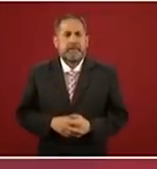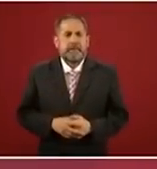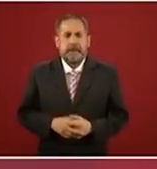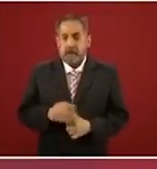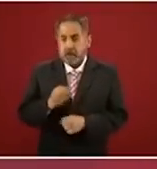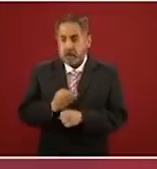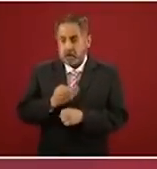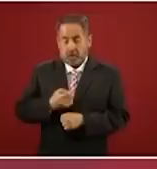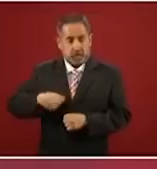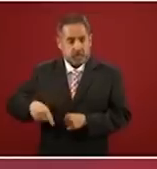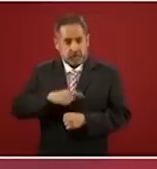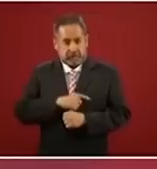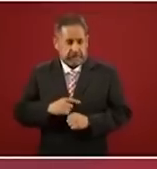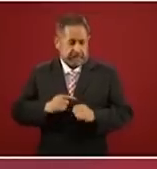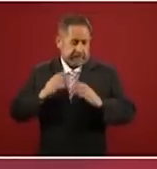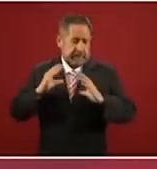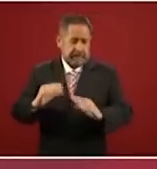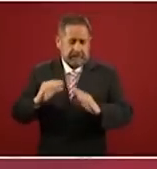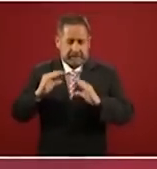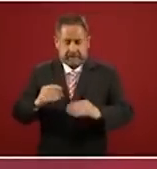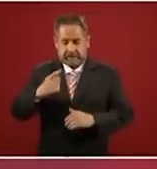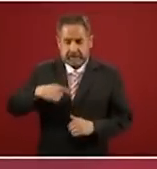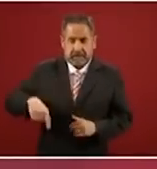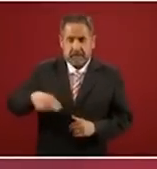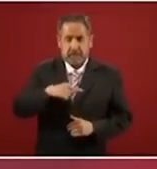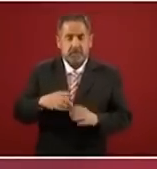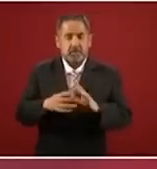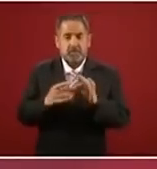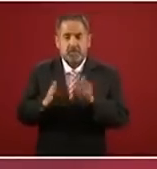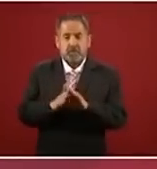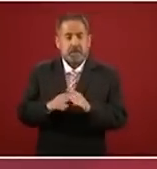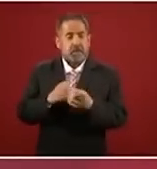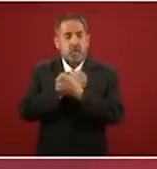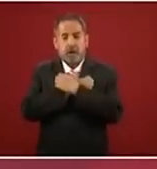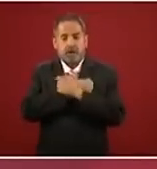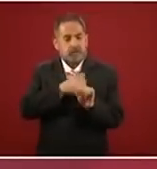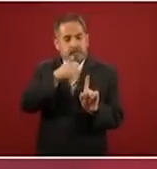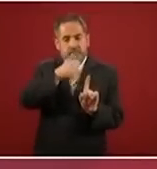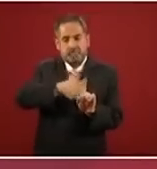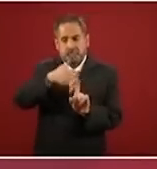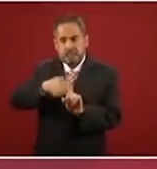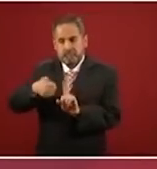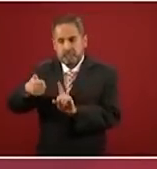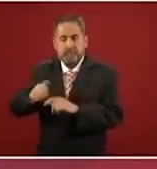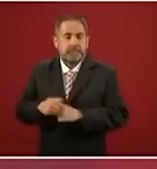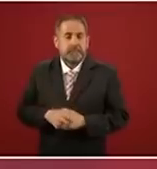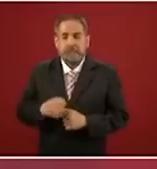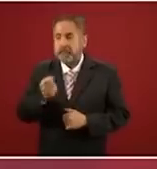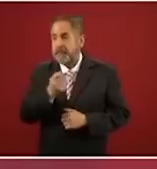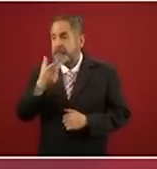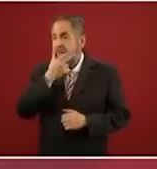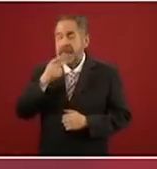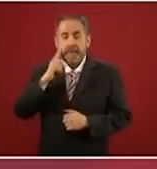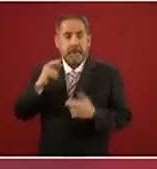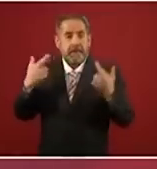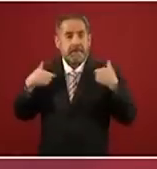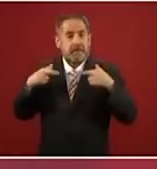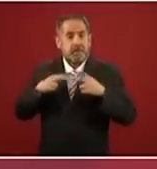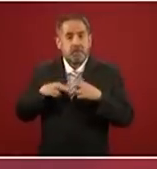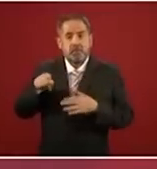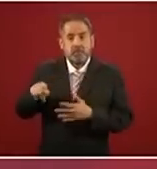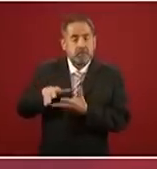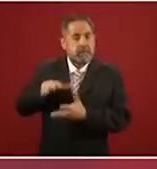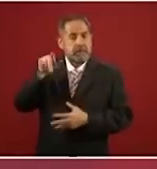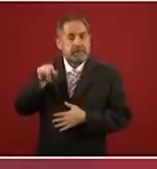estamos haciendo en la capacitación magisterial la educación personalizada las maestras y los maestros cada vez más